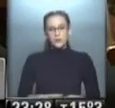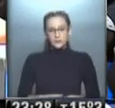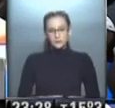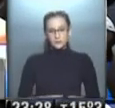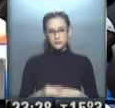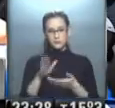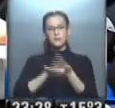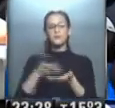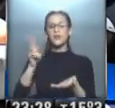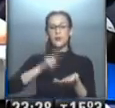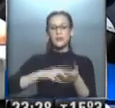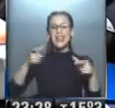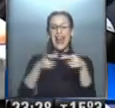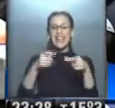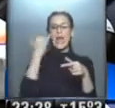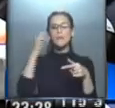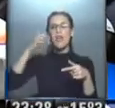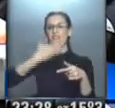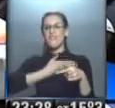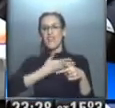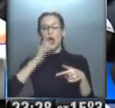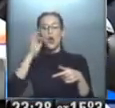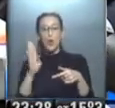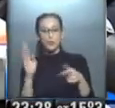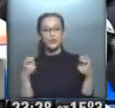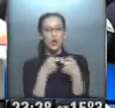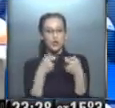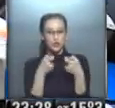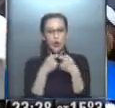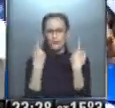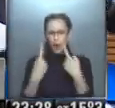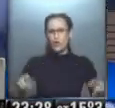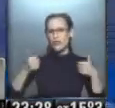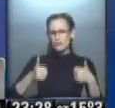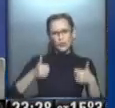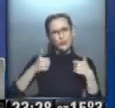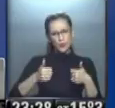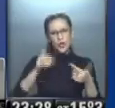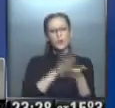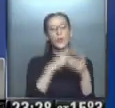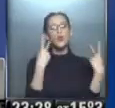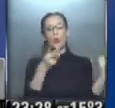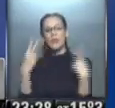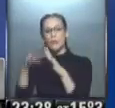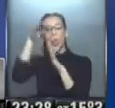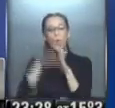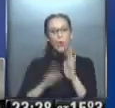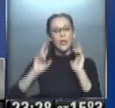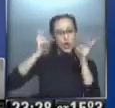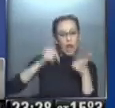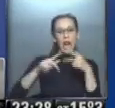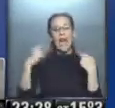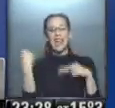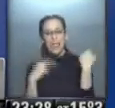relanzamiento de la tarjeta YPF Serviclub, con beneficios como nunca antes en turismo. Descuentos en hoteles,